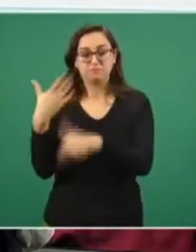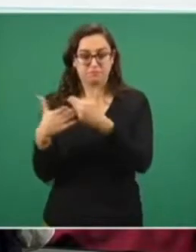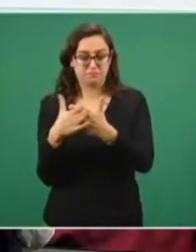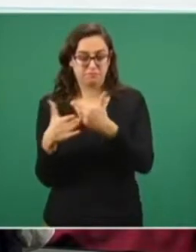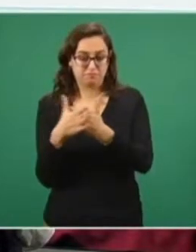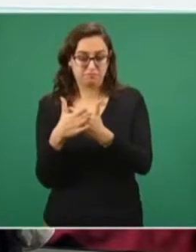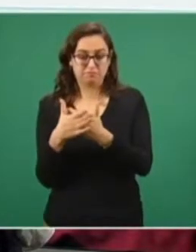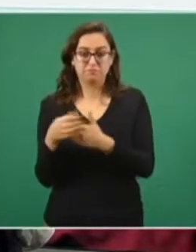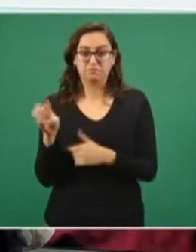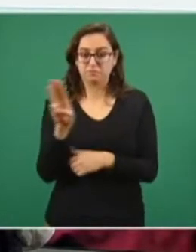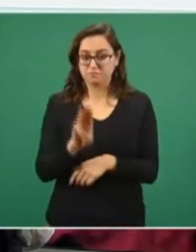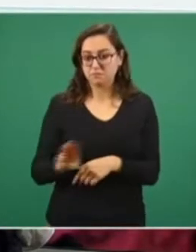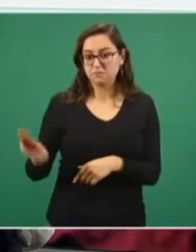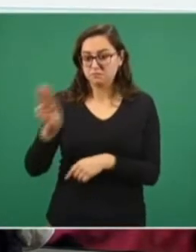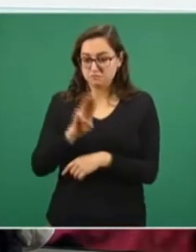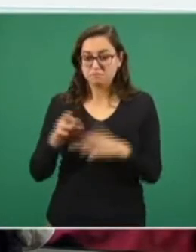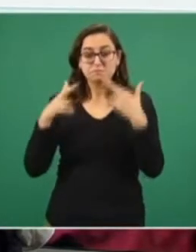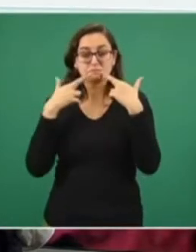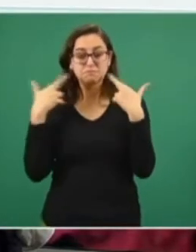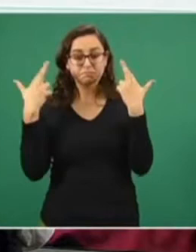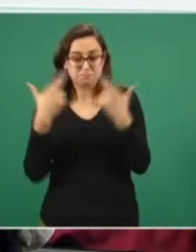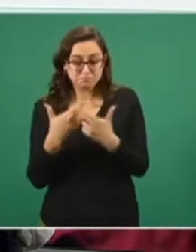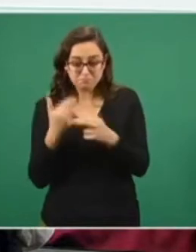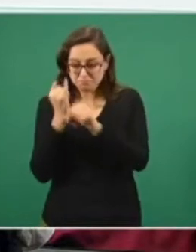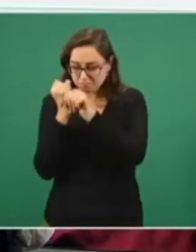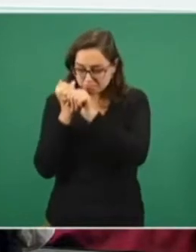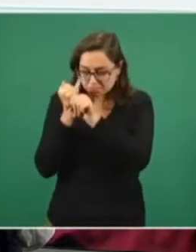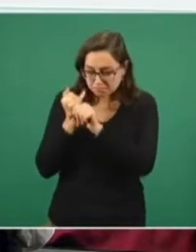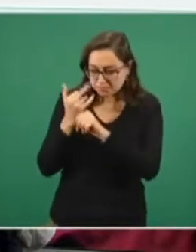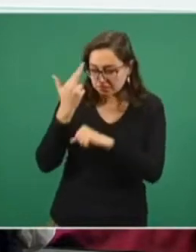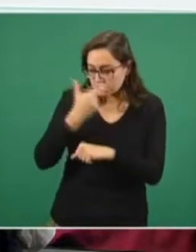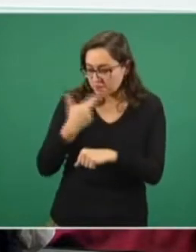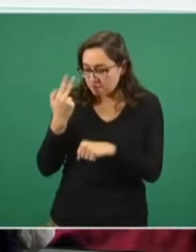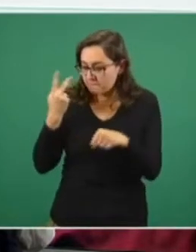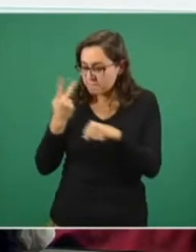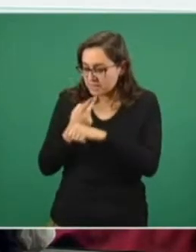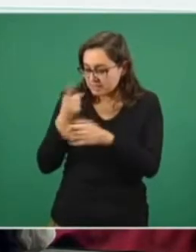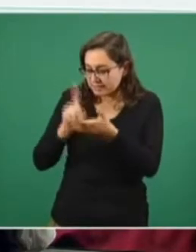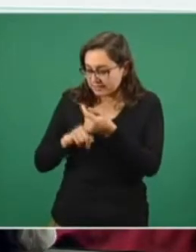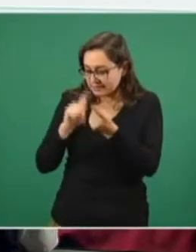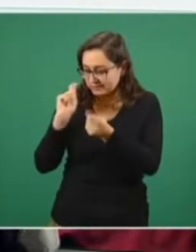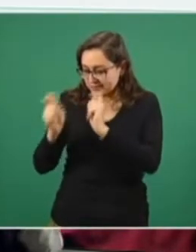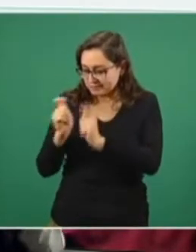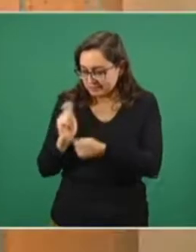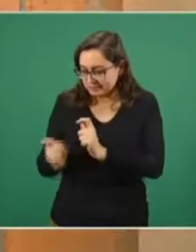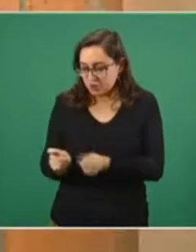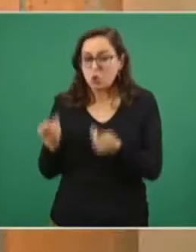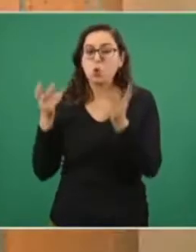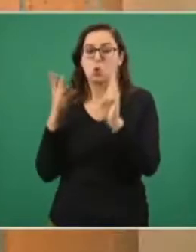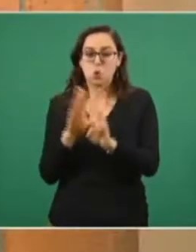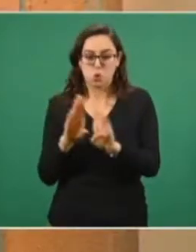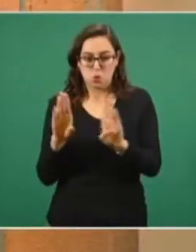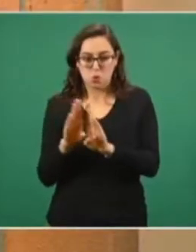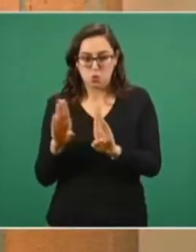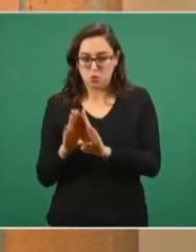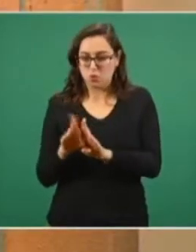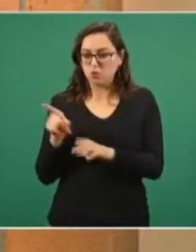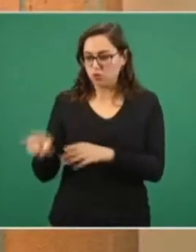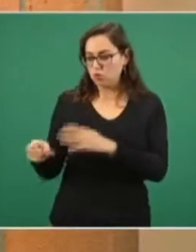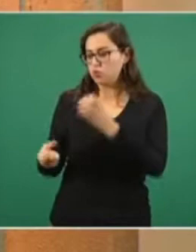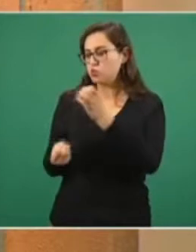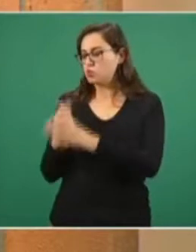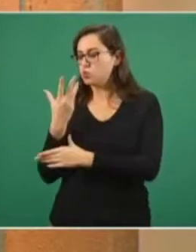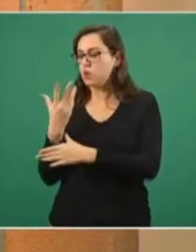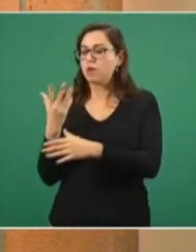para dar seguimiento a los nuevos estudios, a los resultados de los estudios y sobre todo ver la evaluación clínica nueva de la